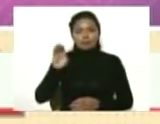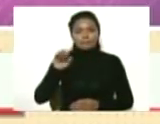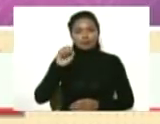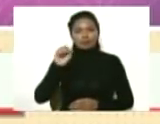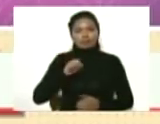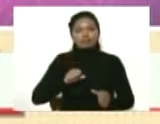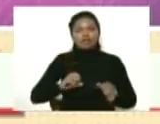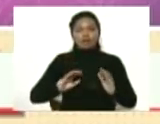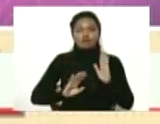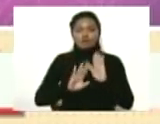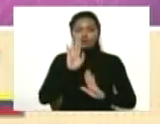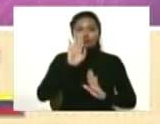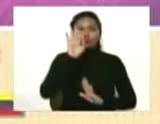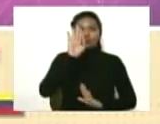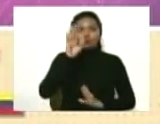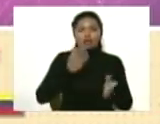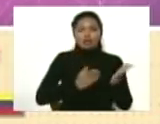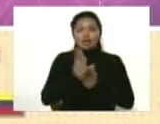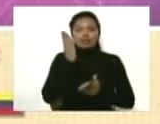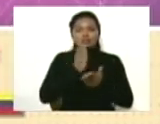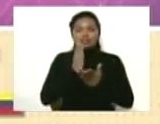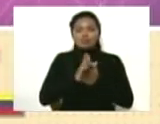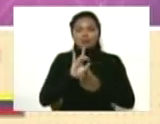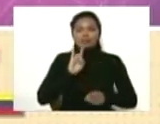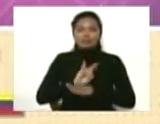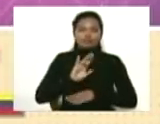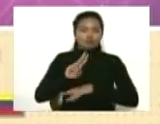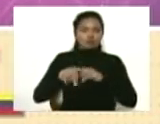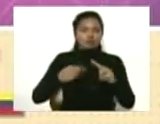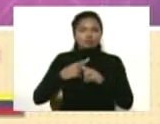se puede. ¡Le dale siempre!